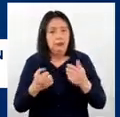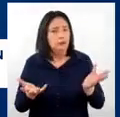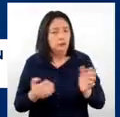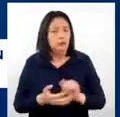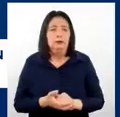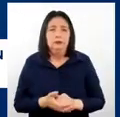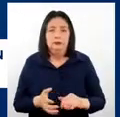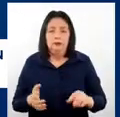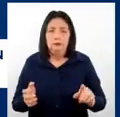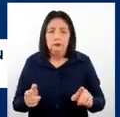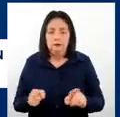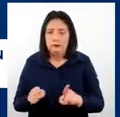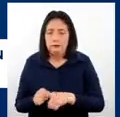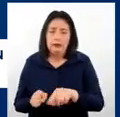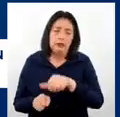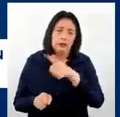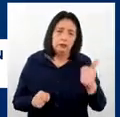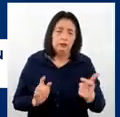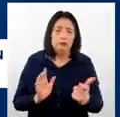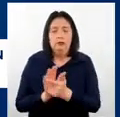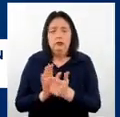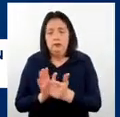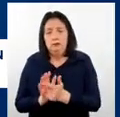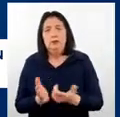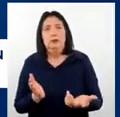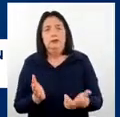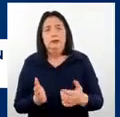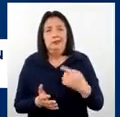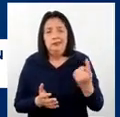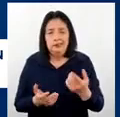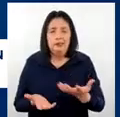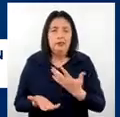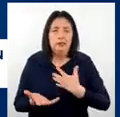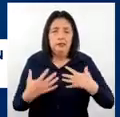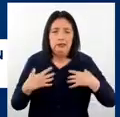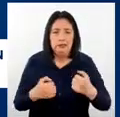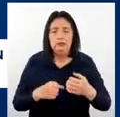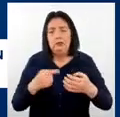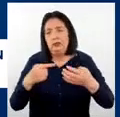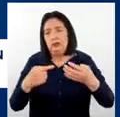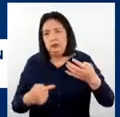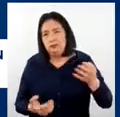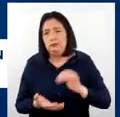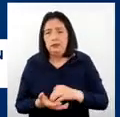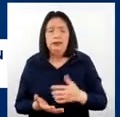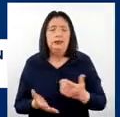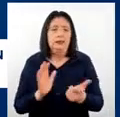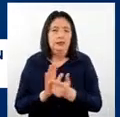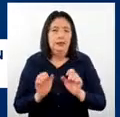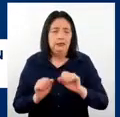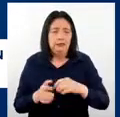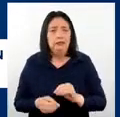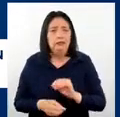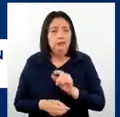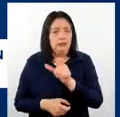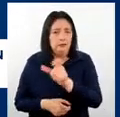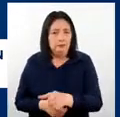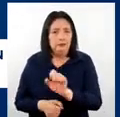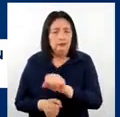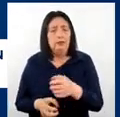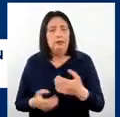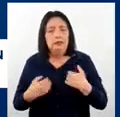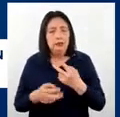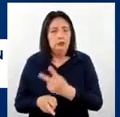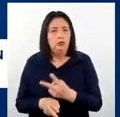ya en otras disposiciones como la Ley General de Salud, entre otras, se encomiendan a las personas a tener cuidado de su